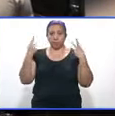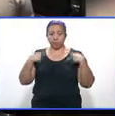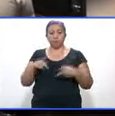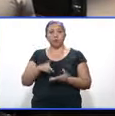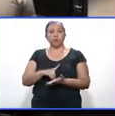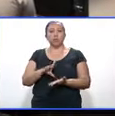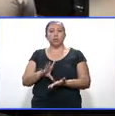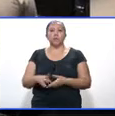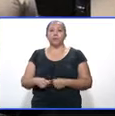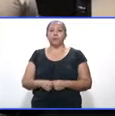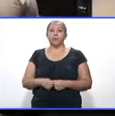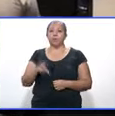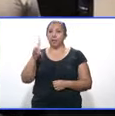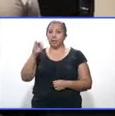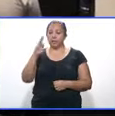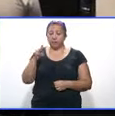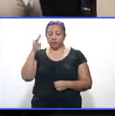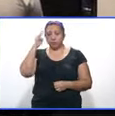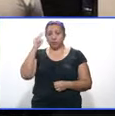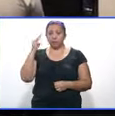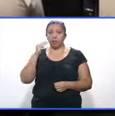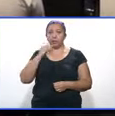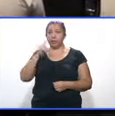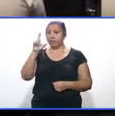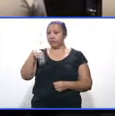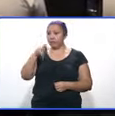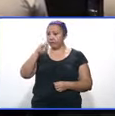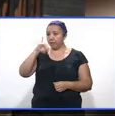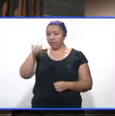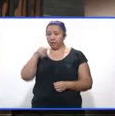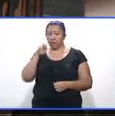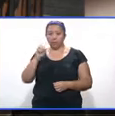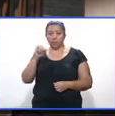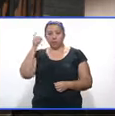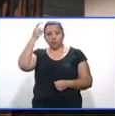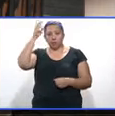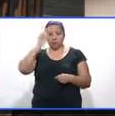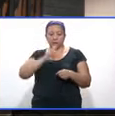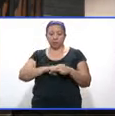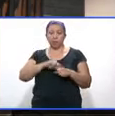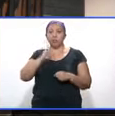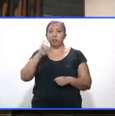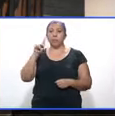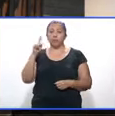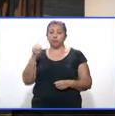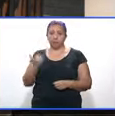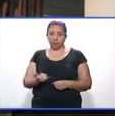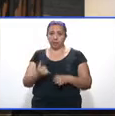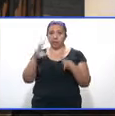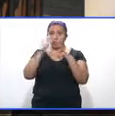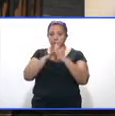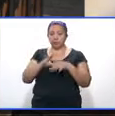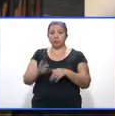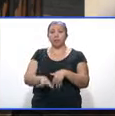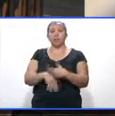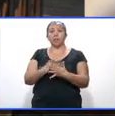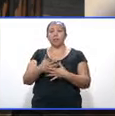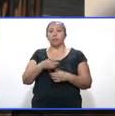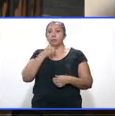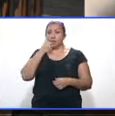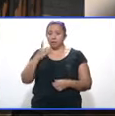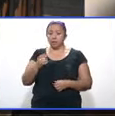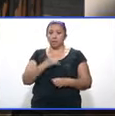con Discapacidad del DIF Mérida, Juan Alberto Quijano Borges, la directora del YPDI expuso el caso del éxito de las